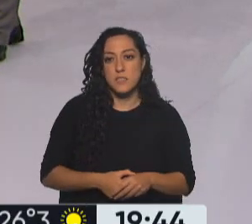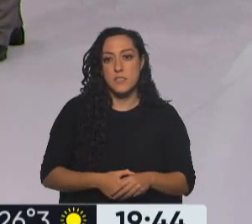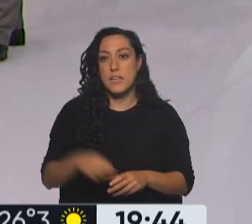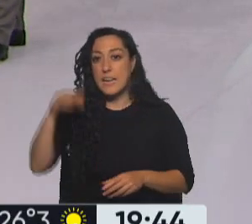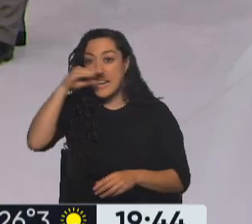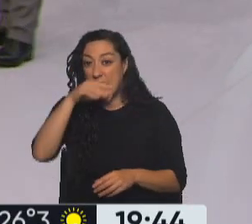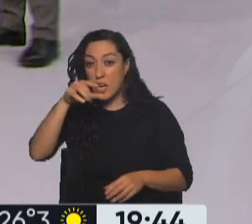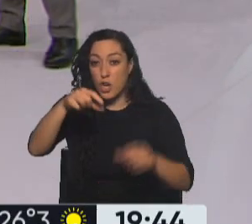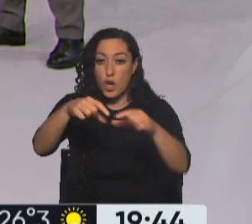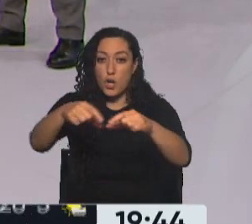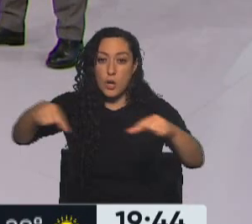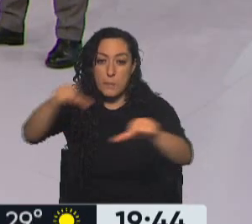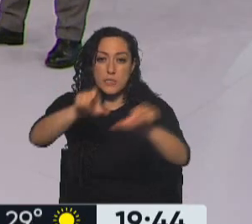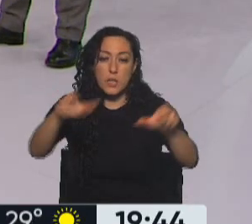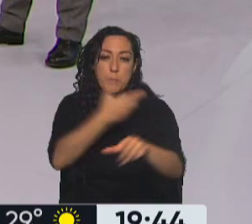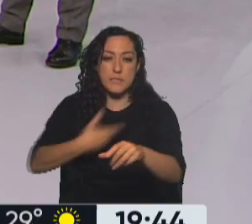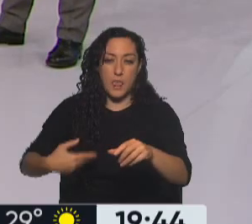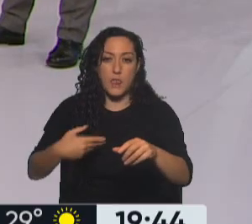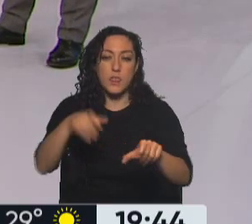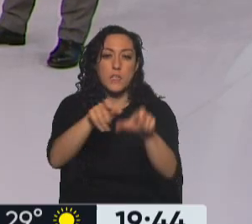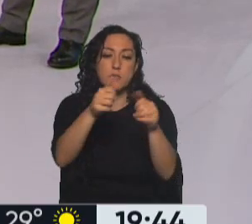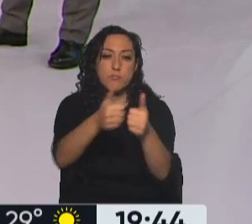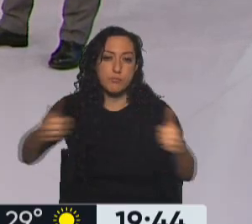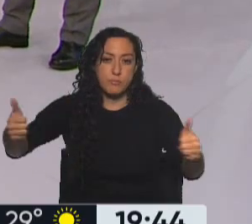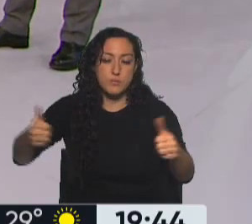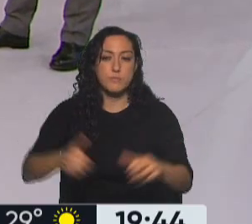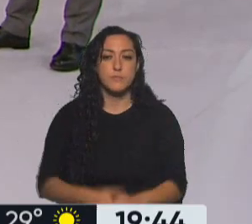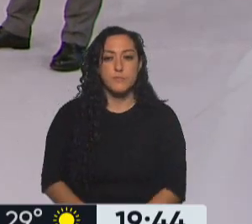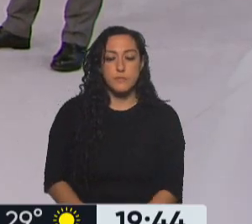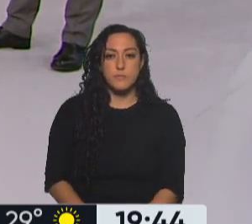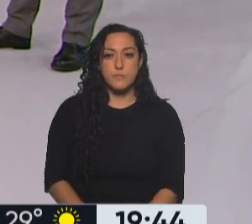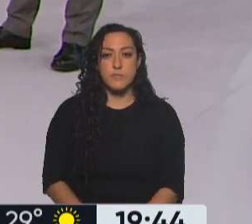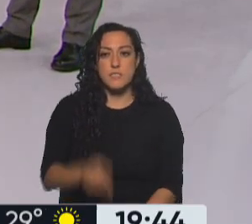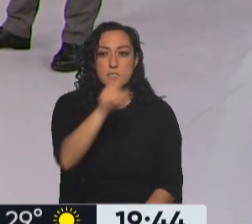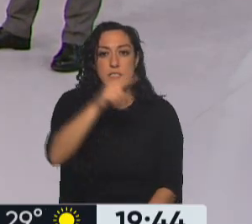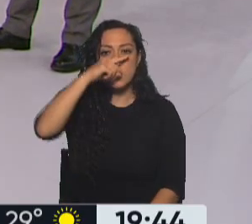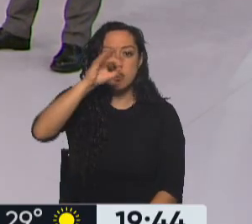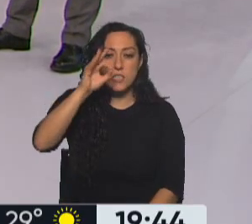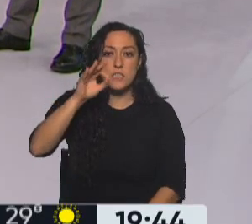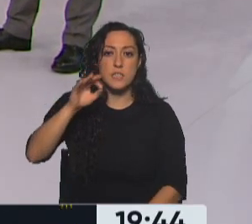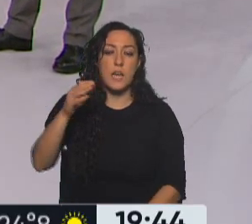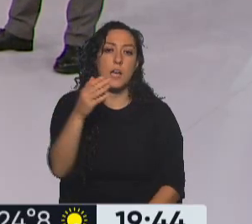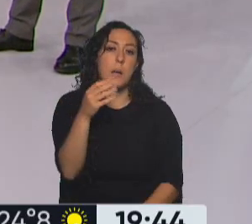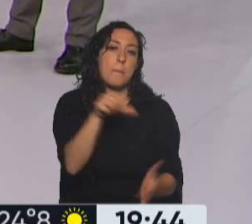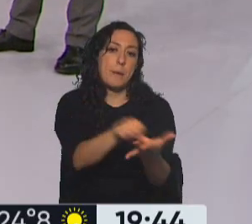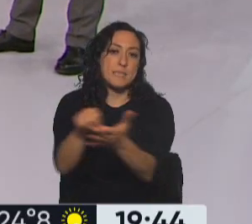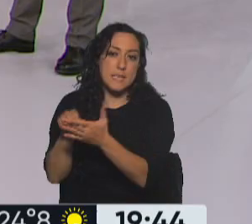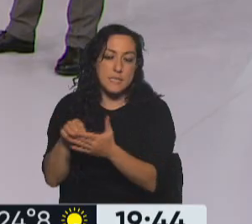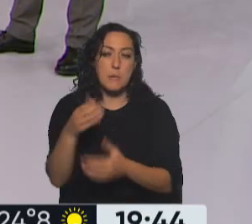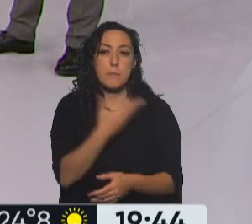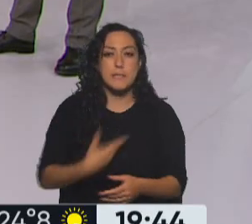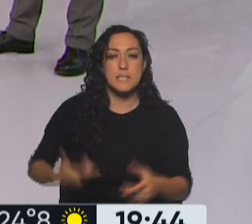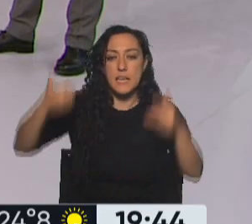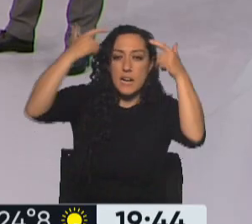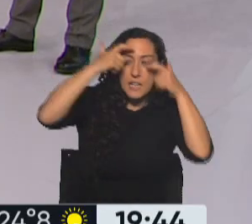negra, los mandatarios que representan a 170 países. Hay presidentes, hay